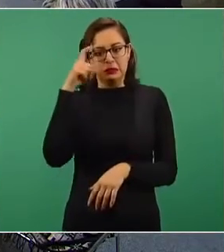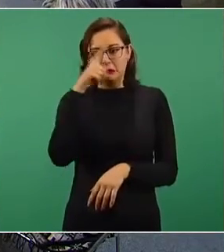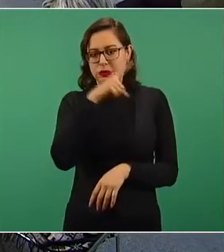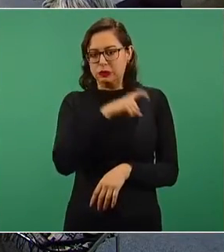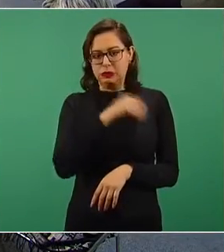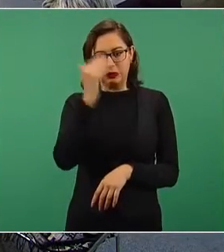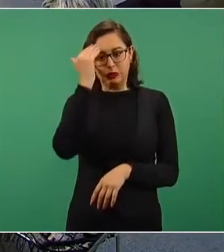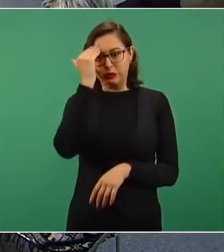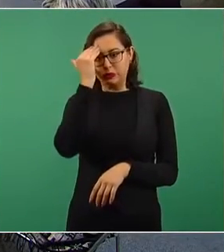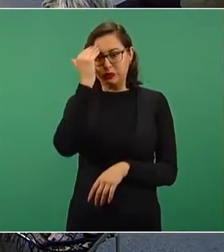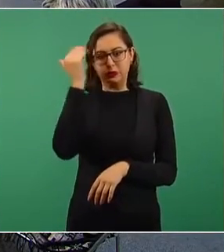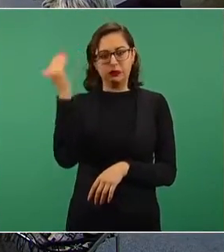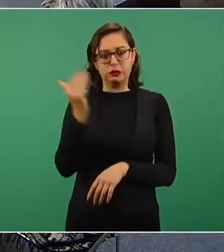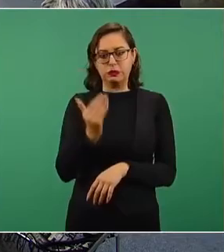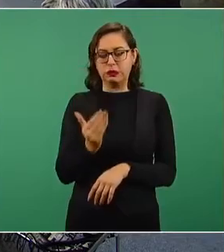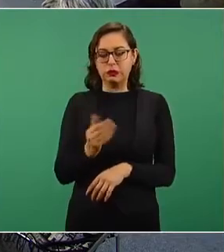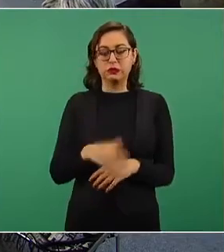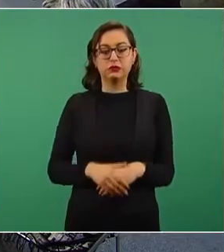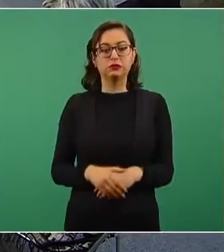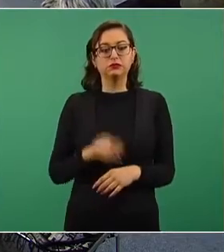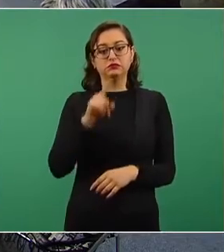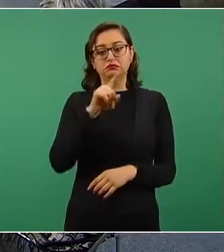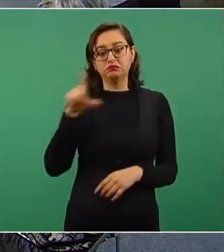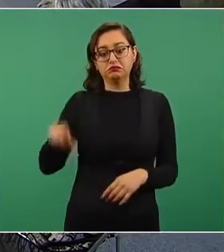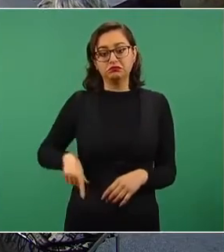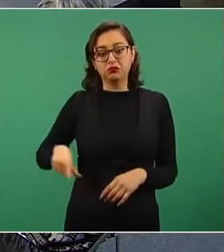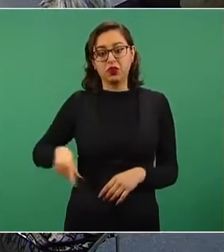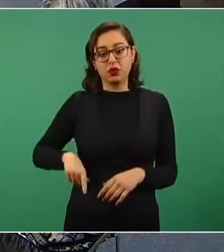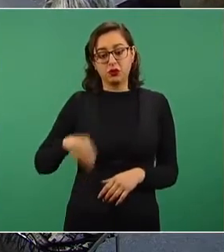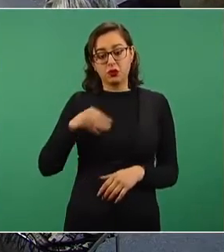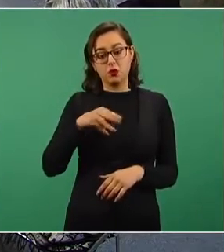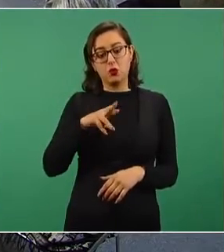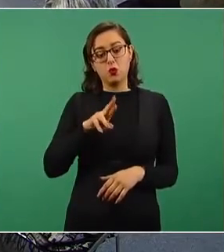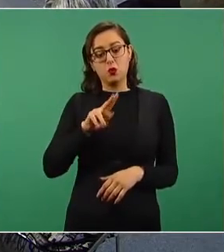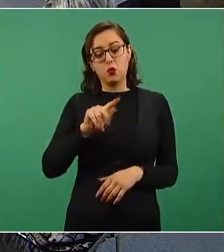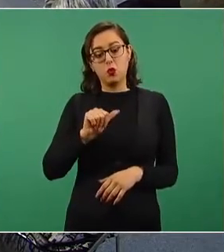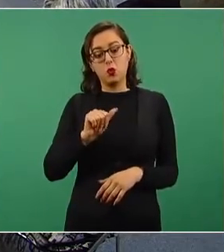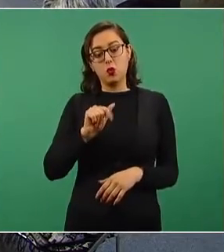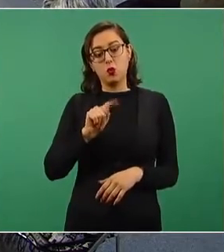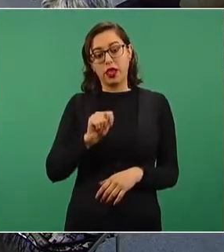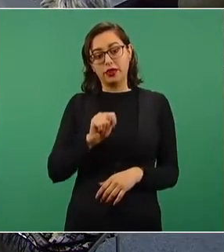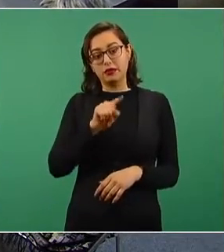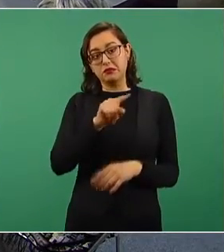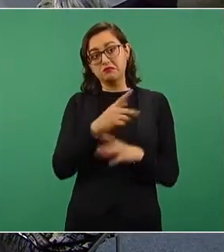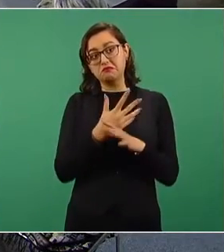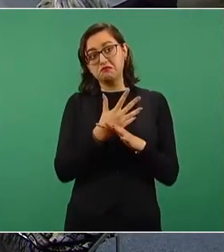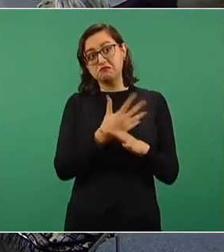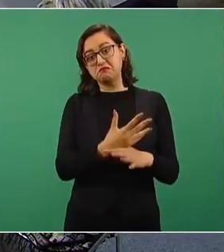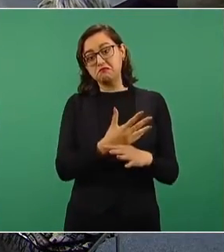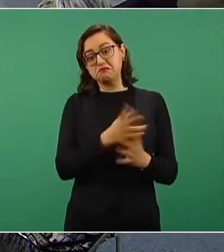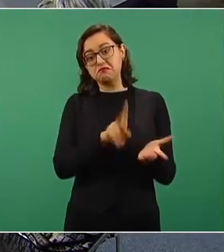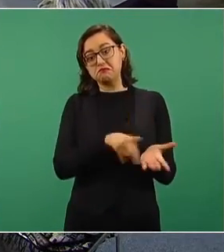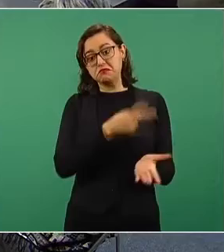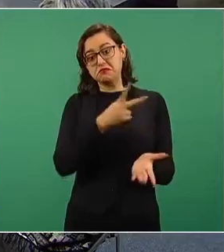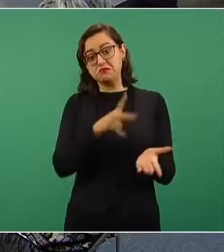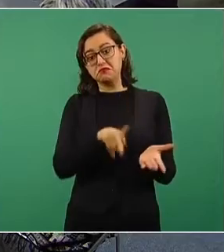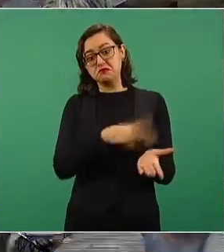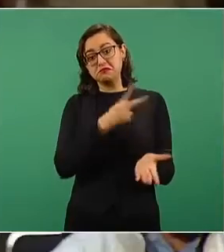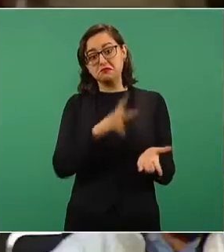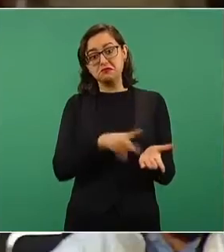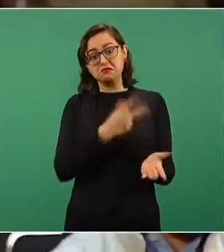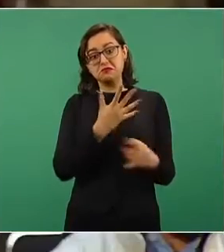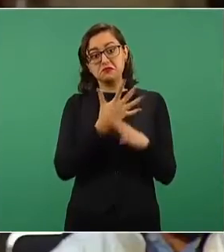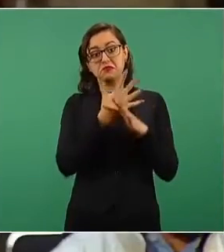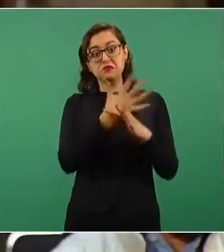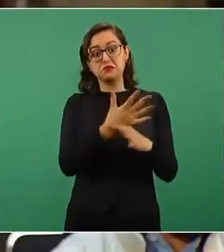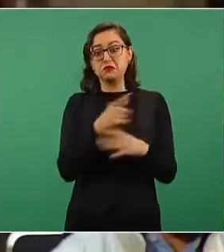tremendo. Y el gobernador Murat, pues nada más dice, y simple y llanamente, es un poblado que